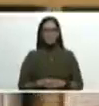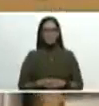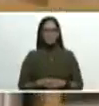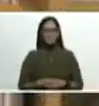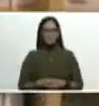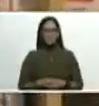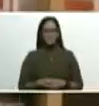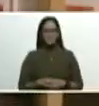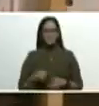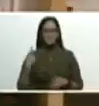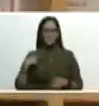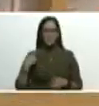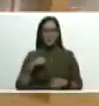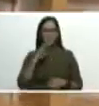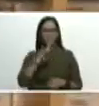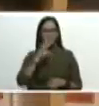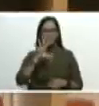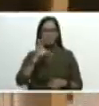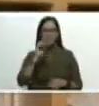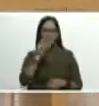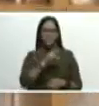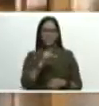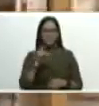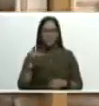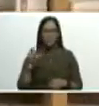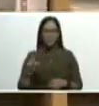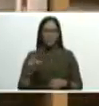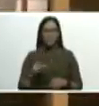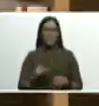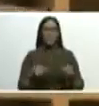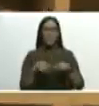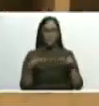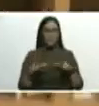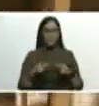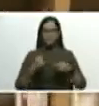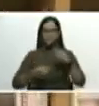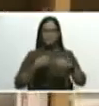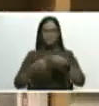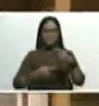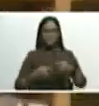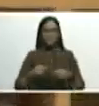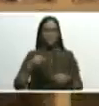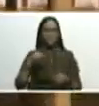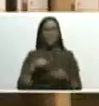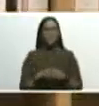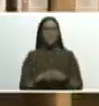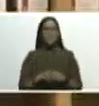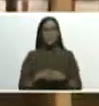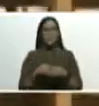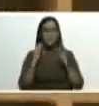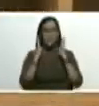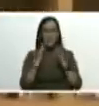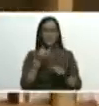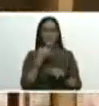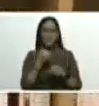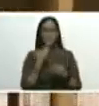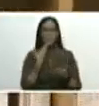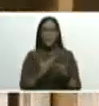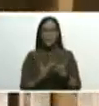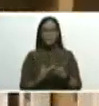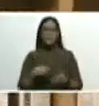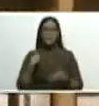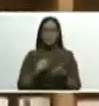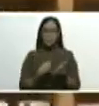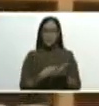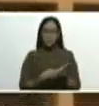atendíamos 250 personas diariamente en lo que respecta a la consulta. Pero gracias a su inversión acá en este